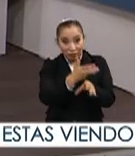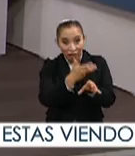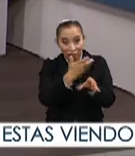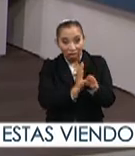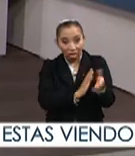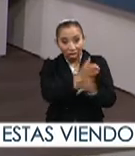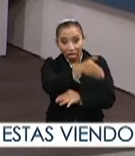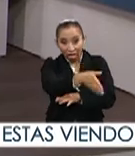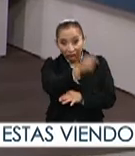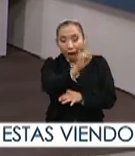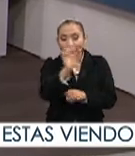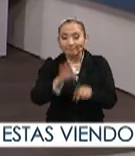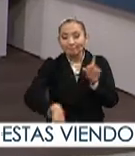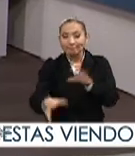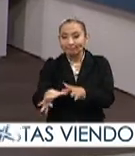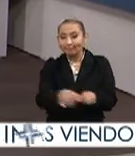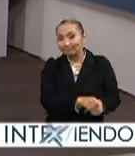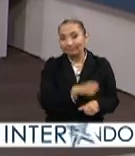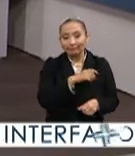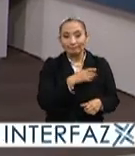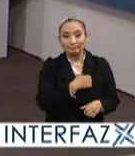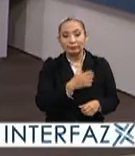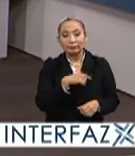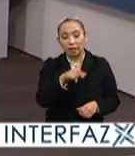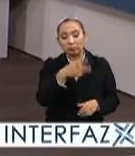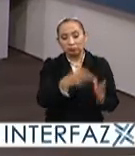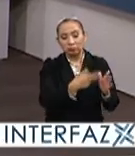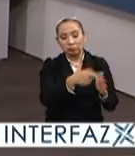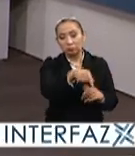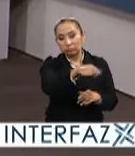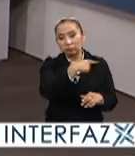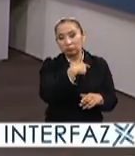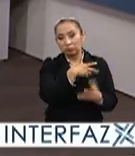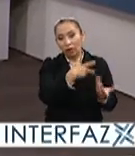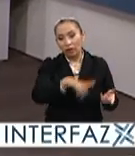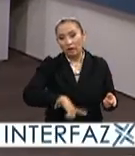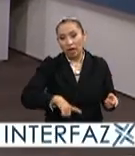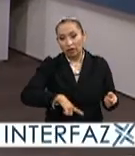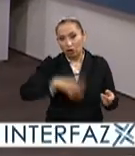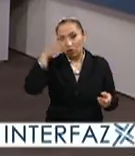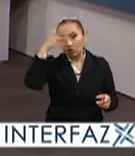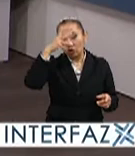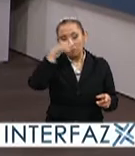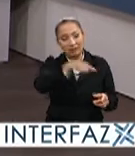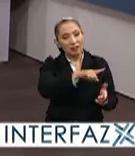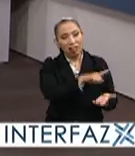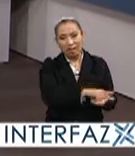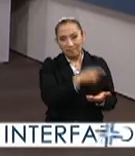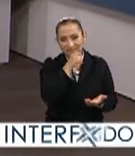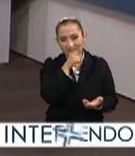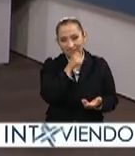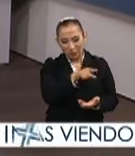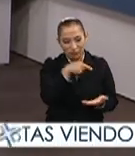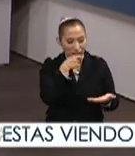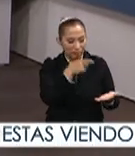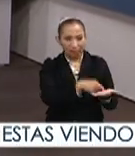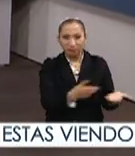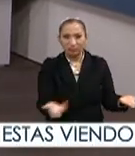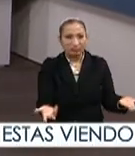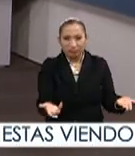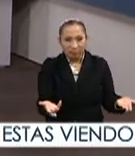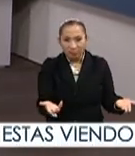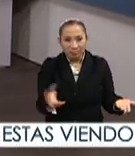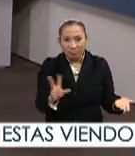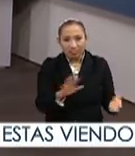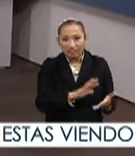Estados Unidos. Mucho ha insistido los funcionarios del gobierno de Trump que esta ley, como usted bien lo menciona,